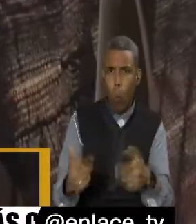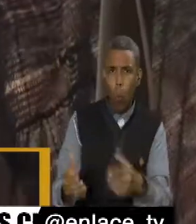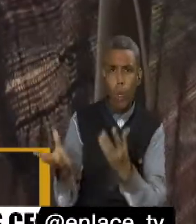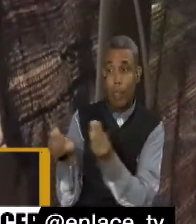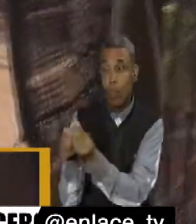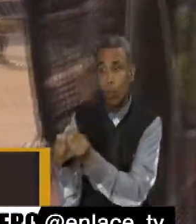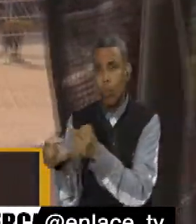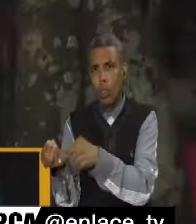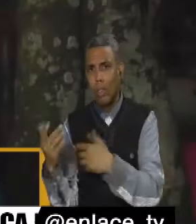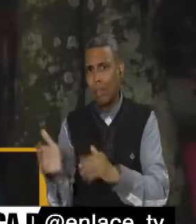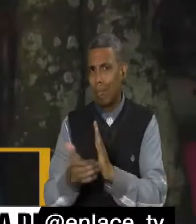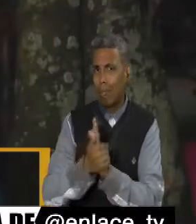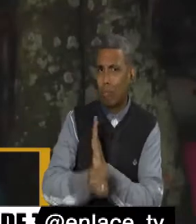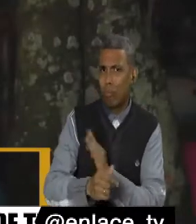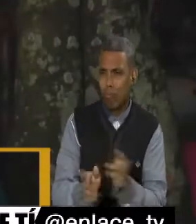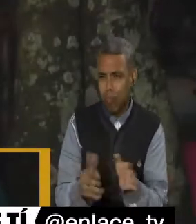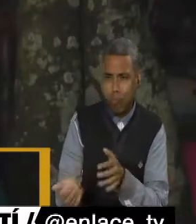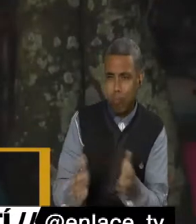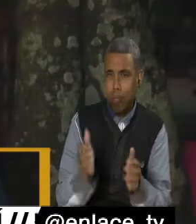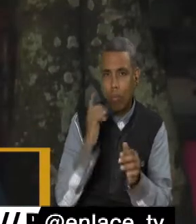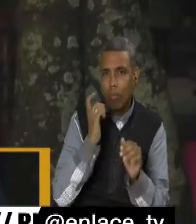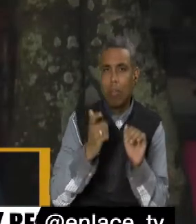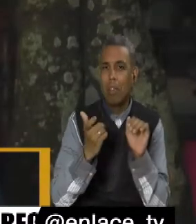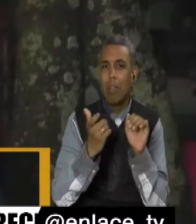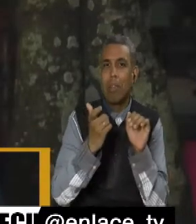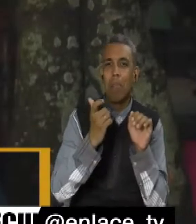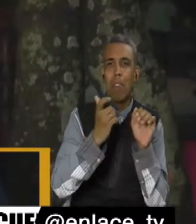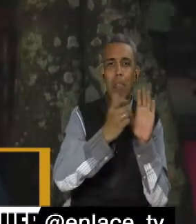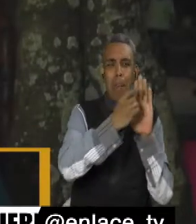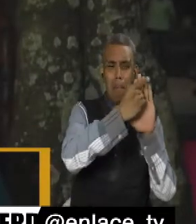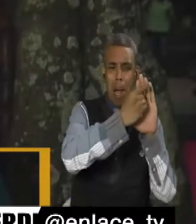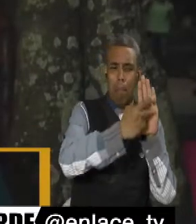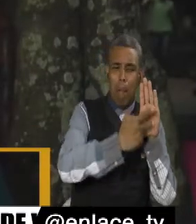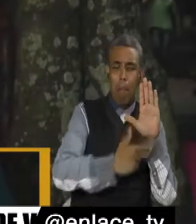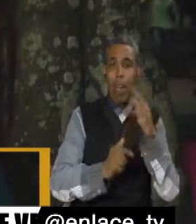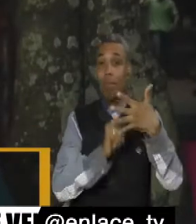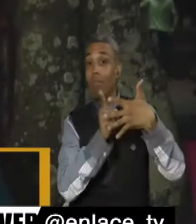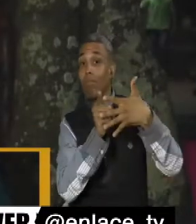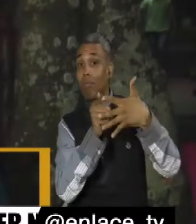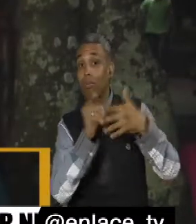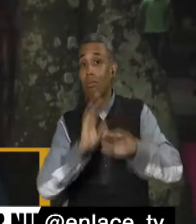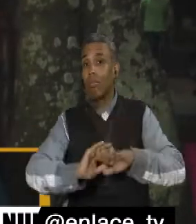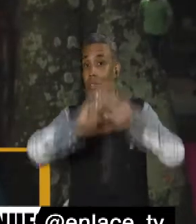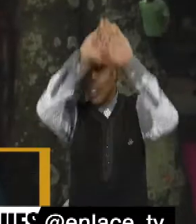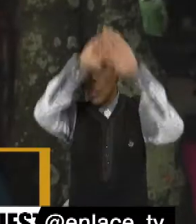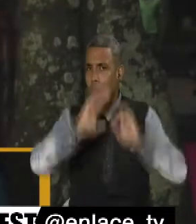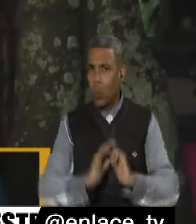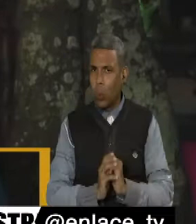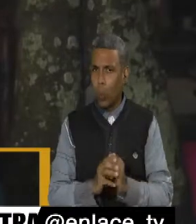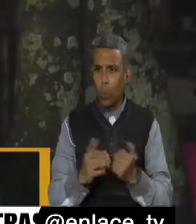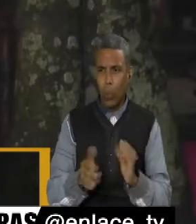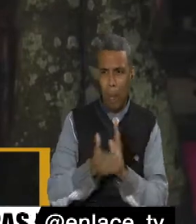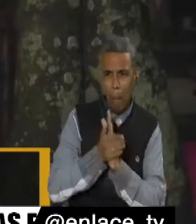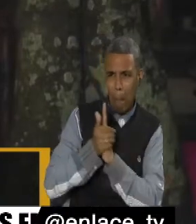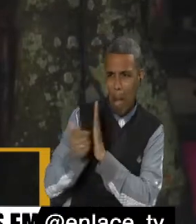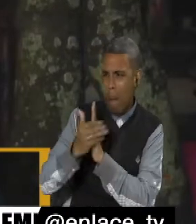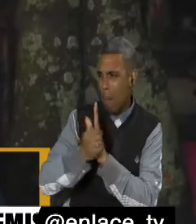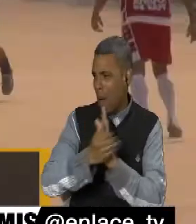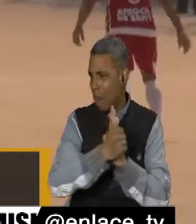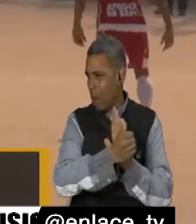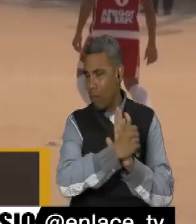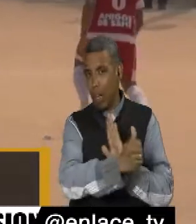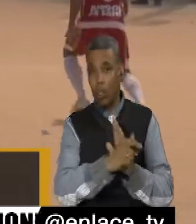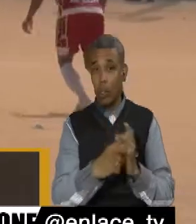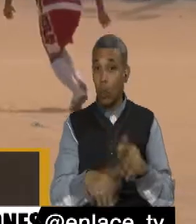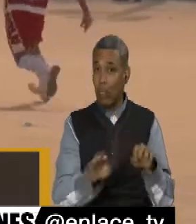segundo de la tabla. Esperamos de que con este nivel pues los equipos han estado prácticamente todos